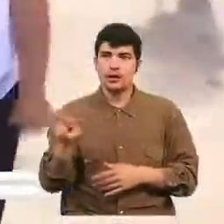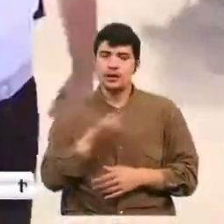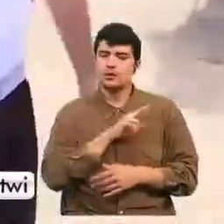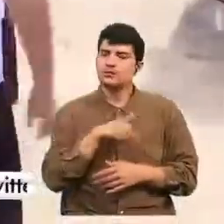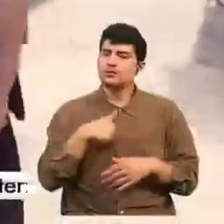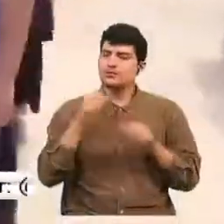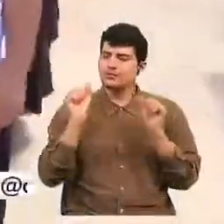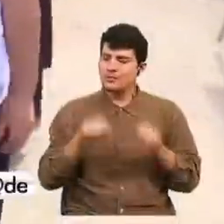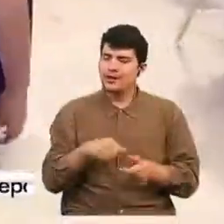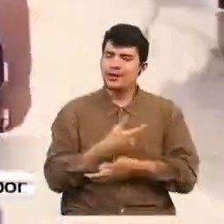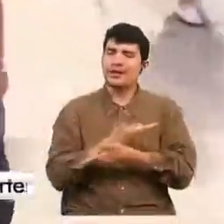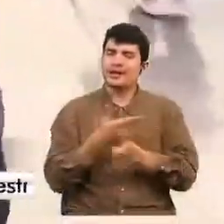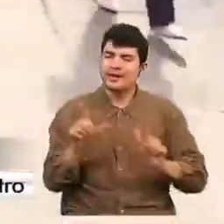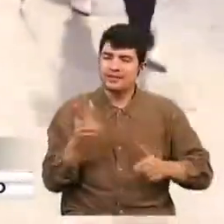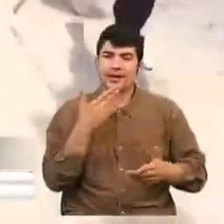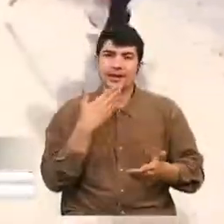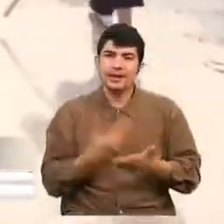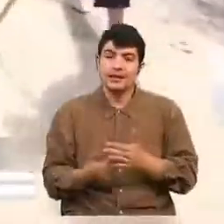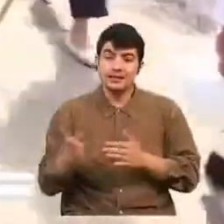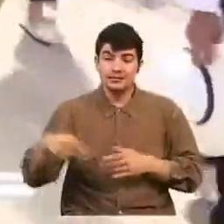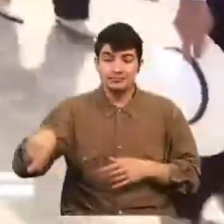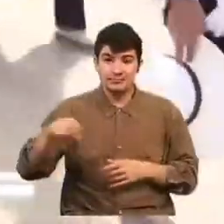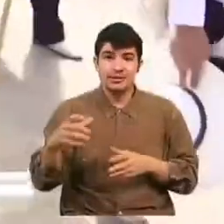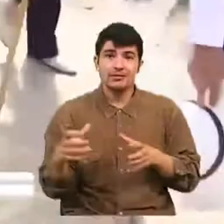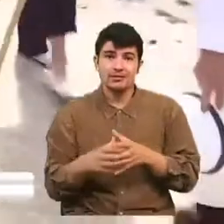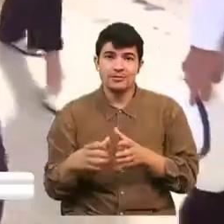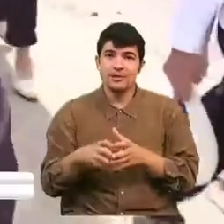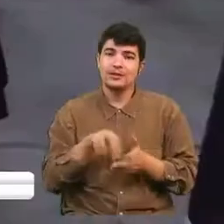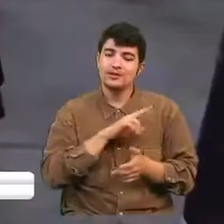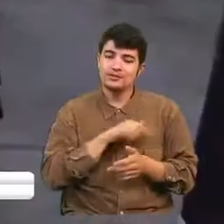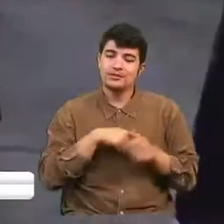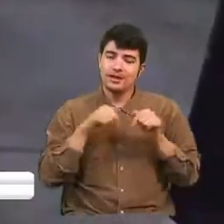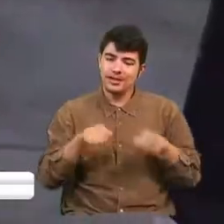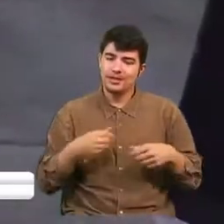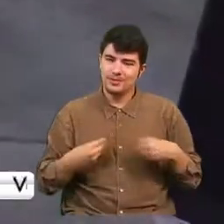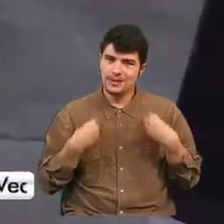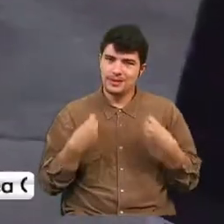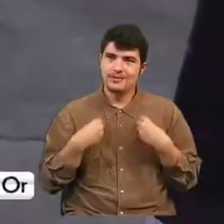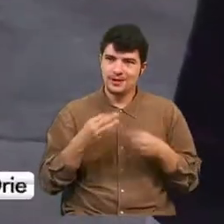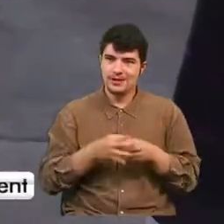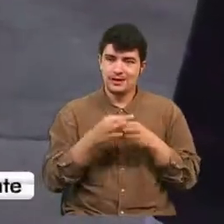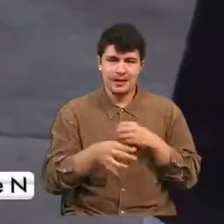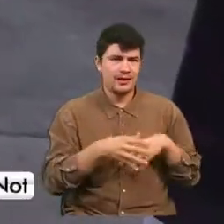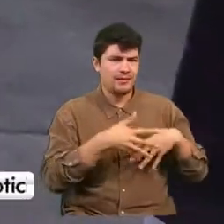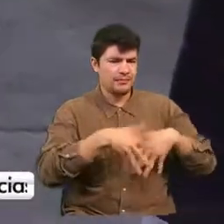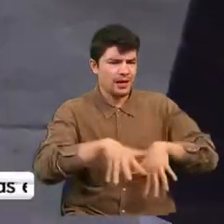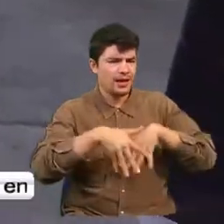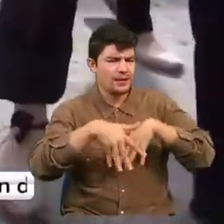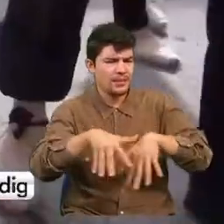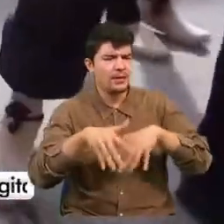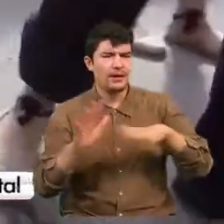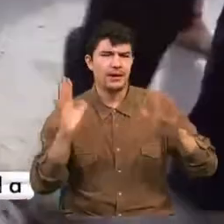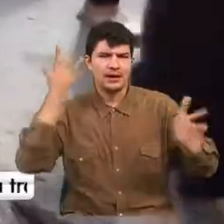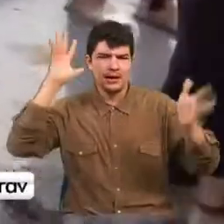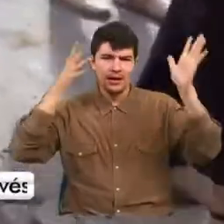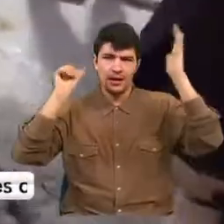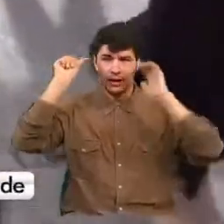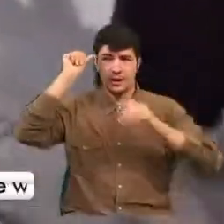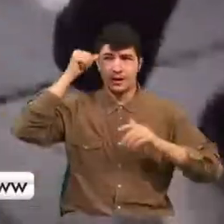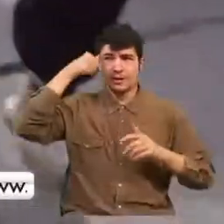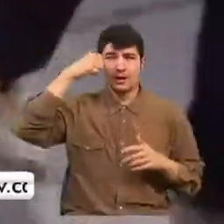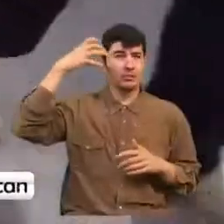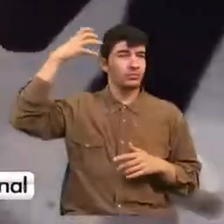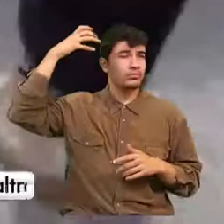libres y que gracias a ellos estamos en este pueblo. Fiestas y desfiles que recuerdan un pasado lleno